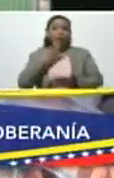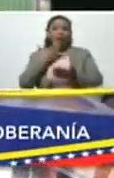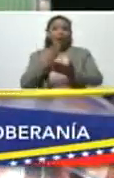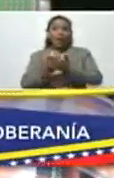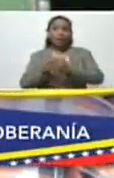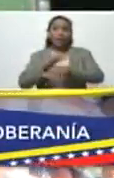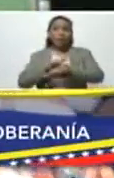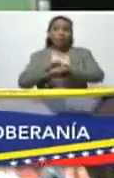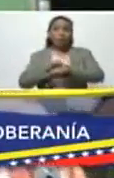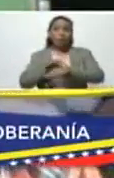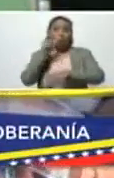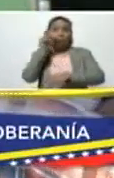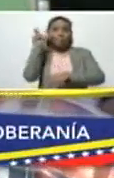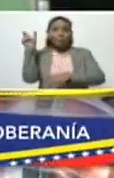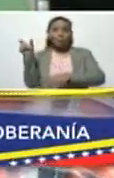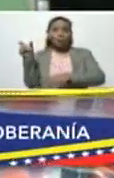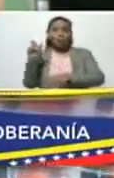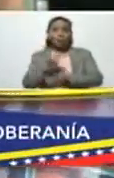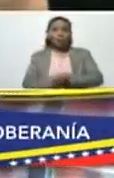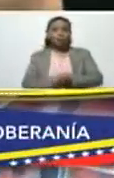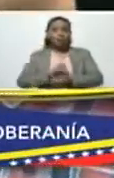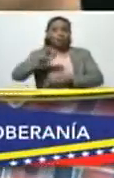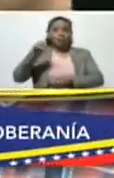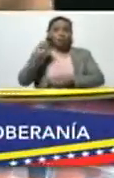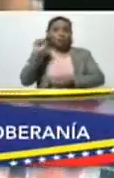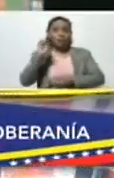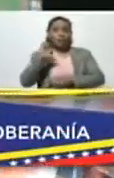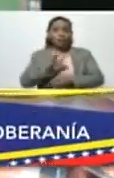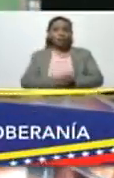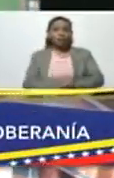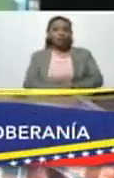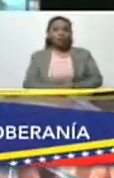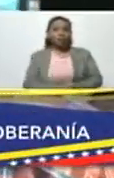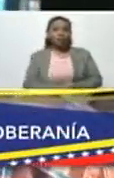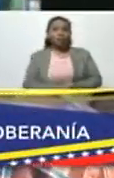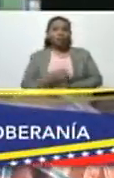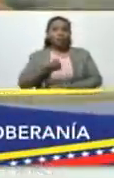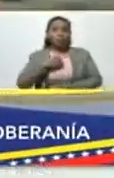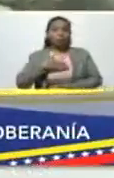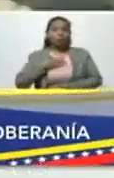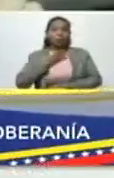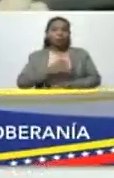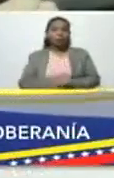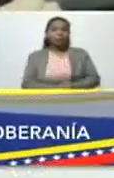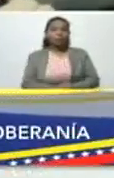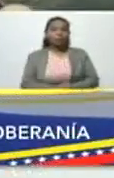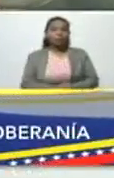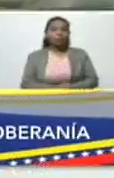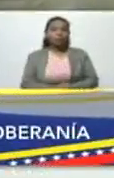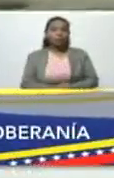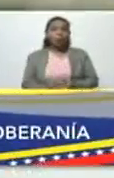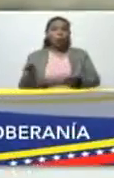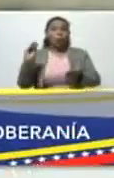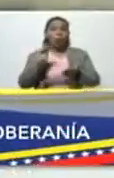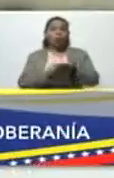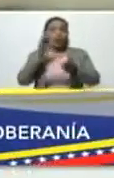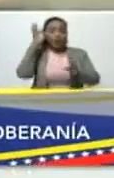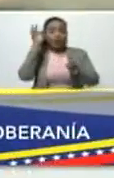doctor, pues, José Cardial y a José Félix Pérez, yo pude recuperar otra vez la fe,